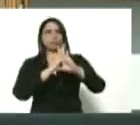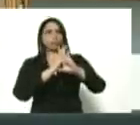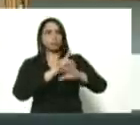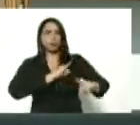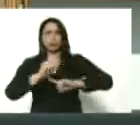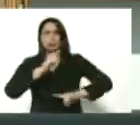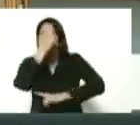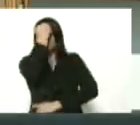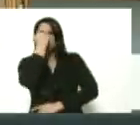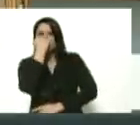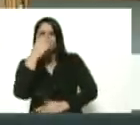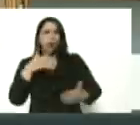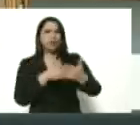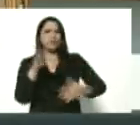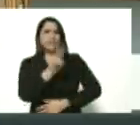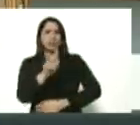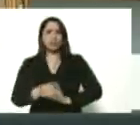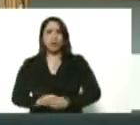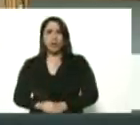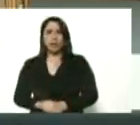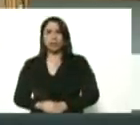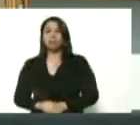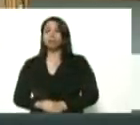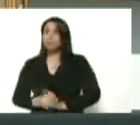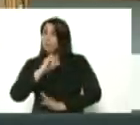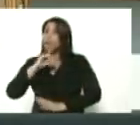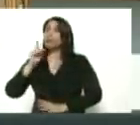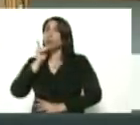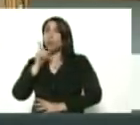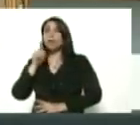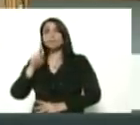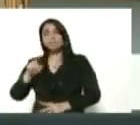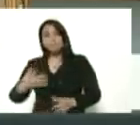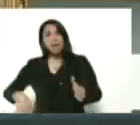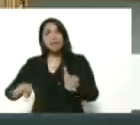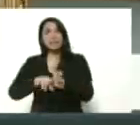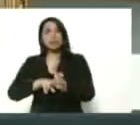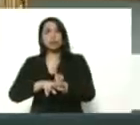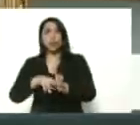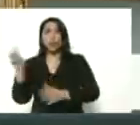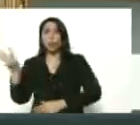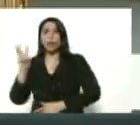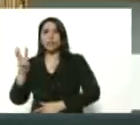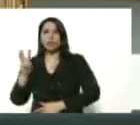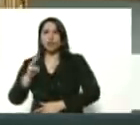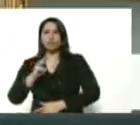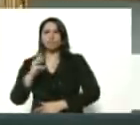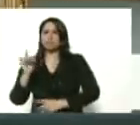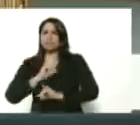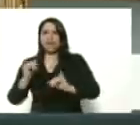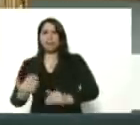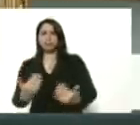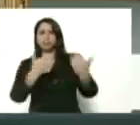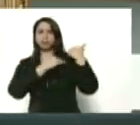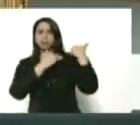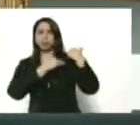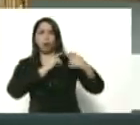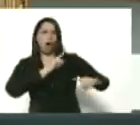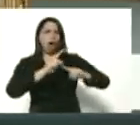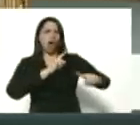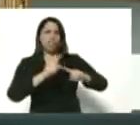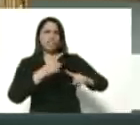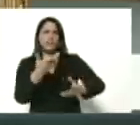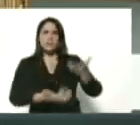acción terrorista sobre Venezuela. Así que Iván Duque, a su regreso de Washington, trajo órdenes precisas de